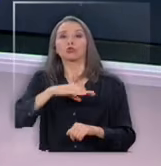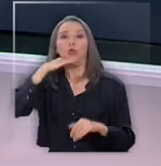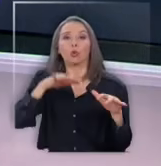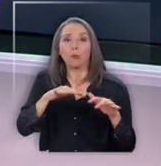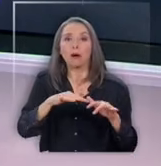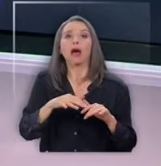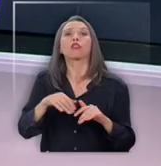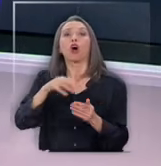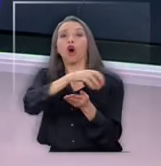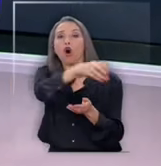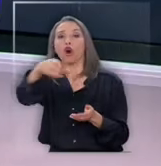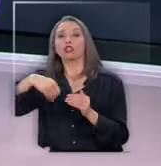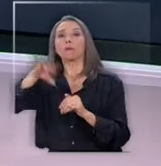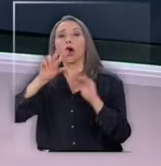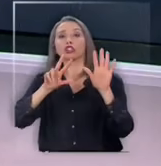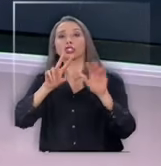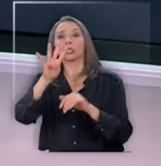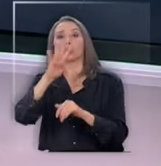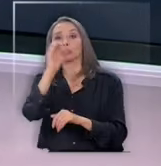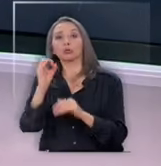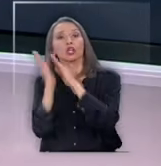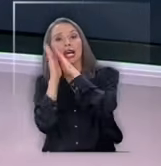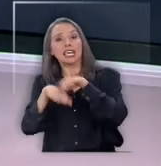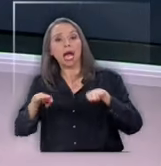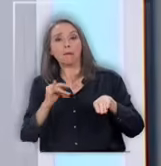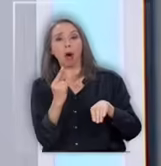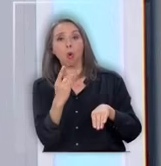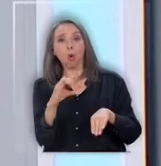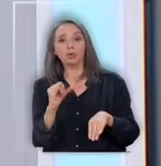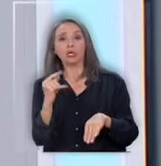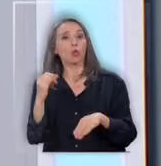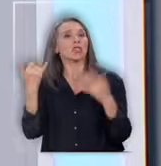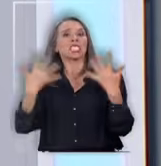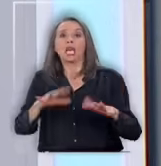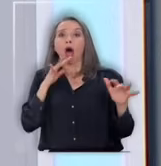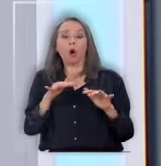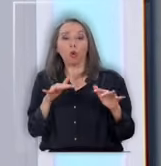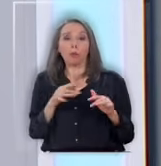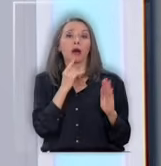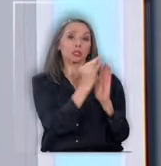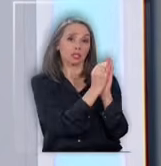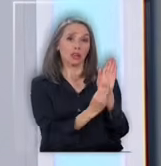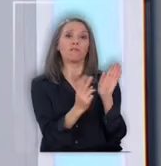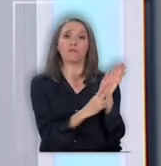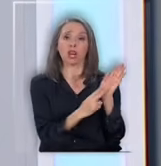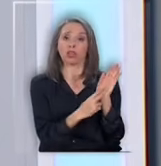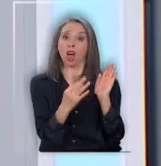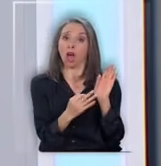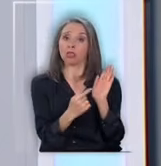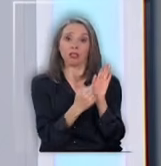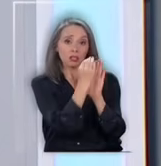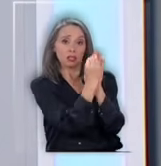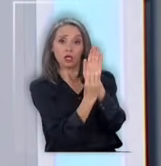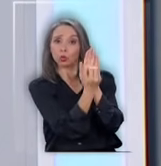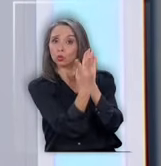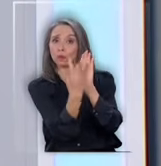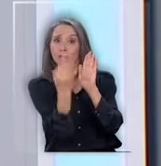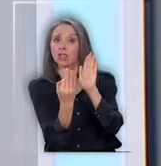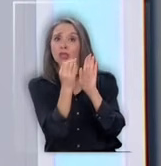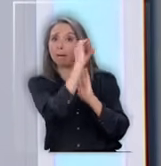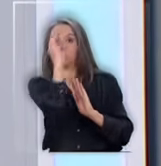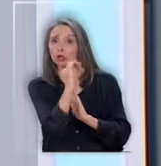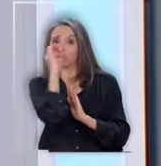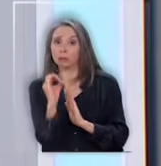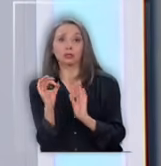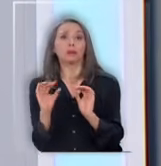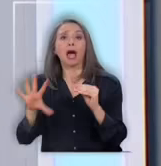84 por ciento así es lo que dice es muy cierto creo que la cifra hablan por sí solas y lo que uno puede agregar sobre esas cifras es realmente